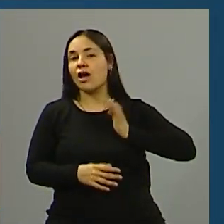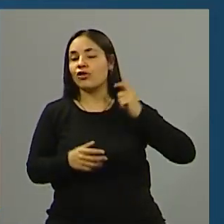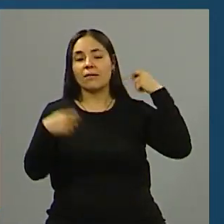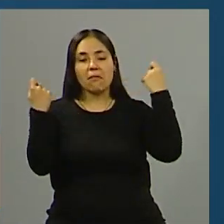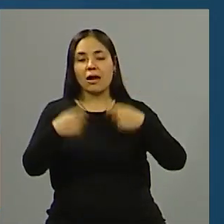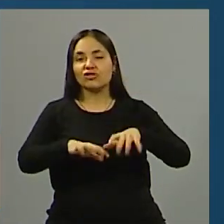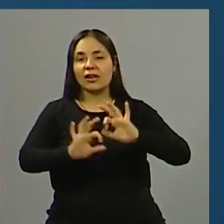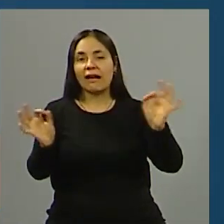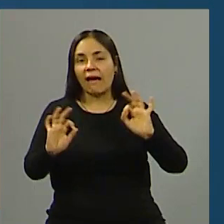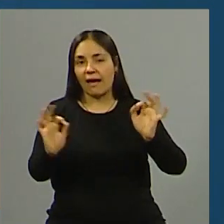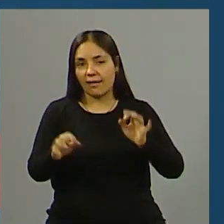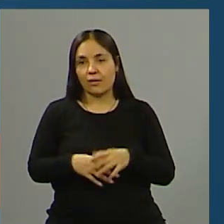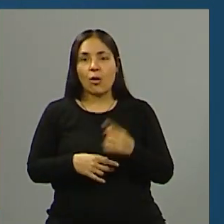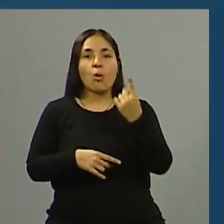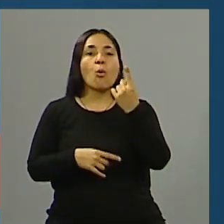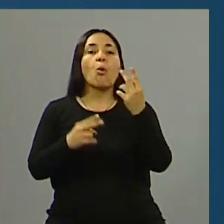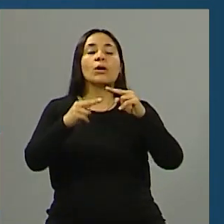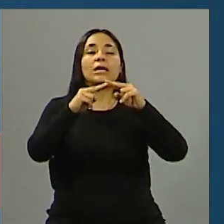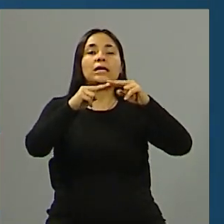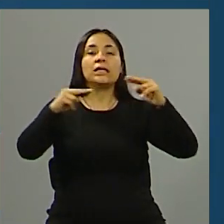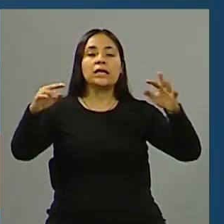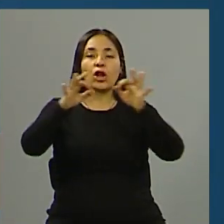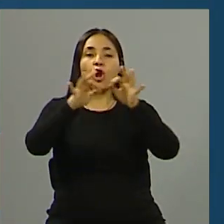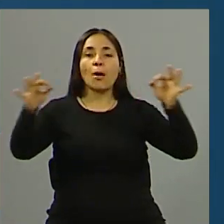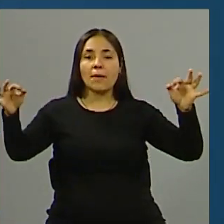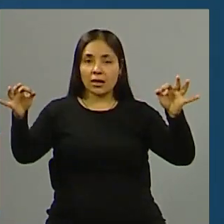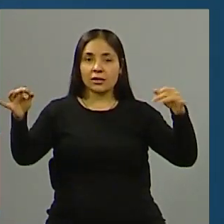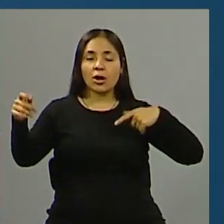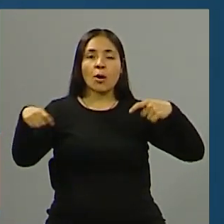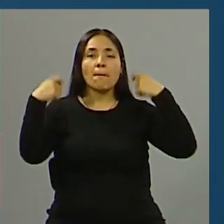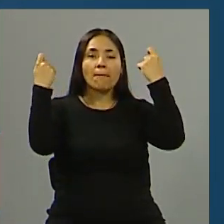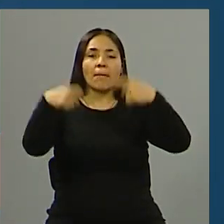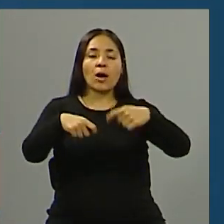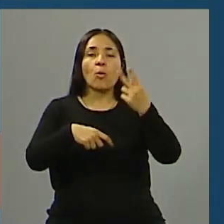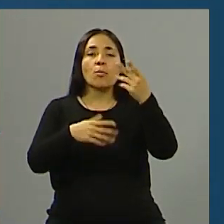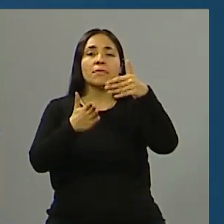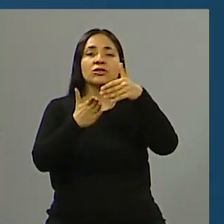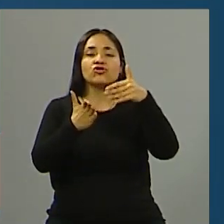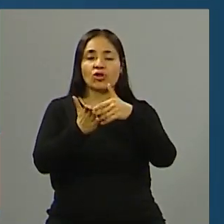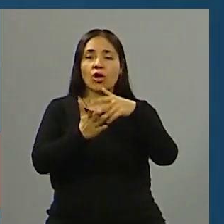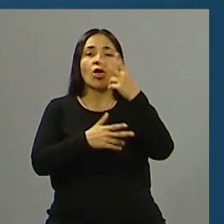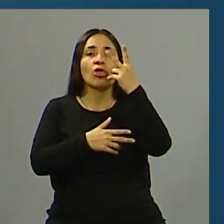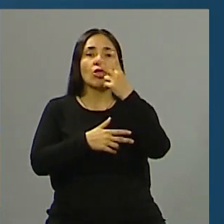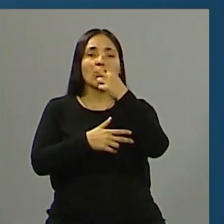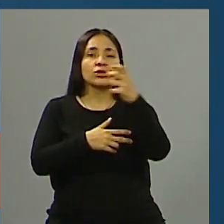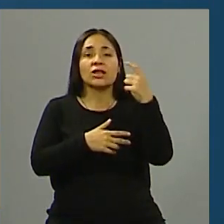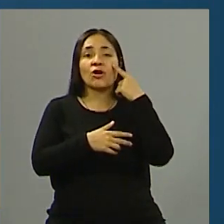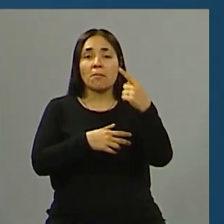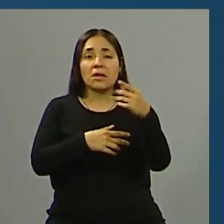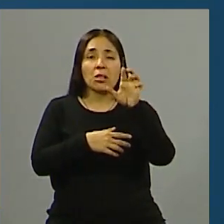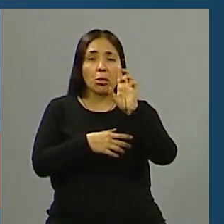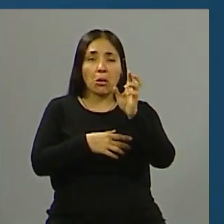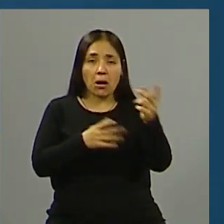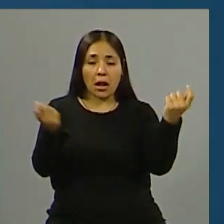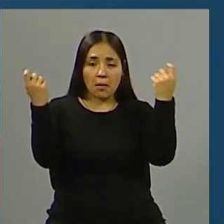Hay que tener en cuenta que un kilómetro de vía nuevo tiene un costo de alrededor de $1.200.000. La verdad que cuando